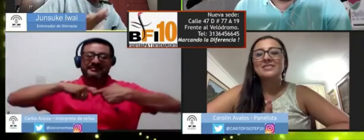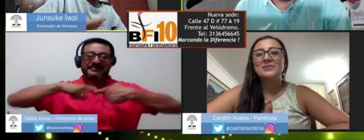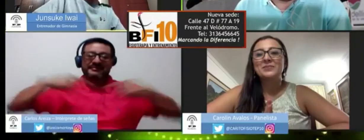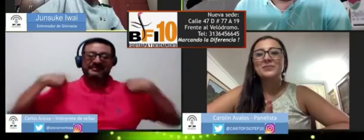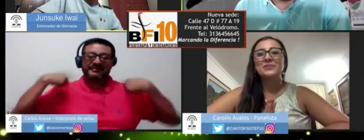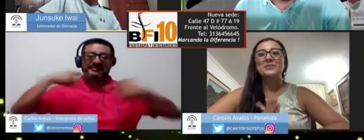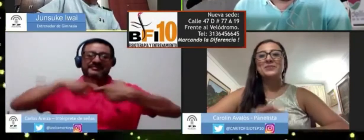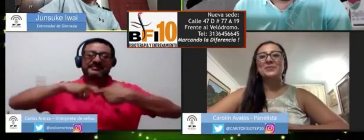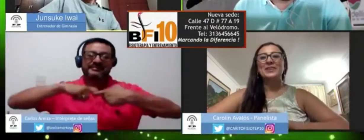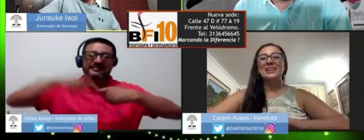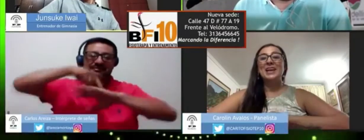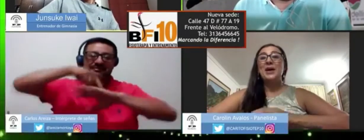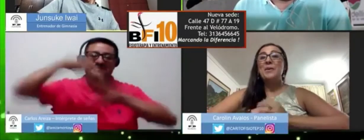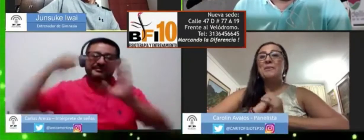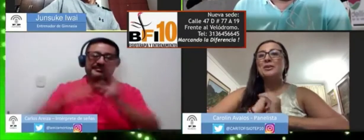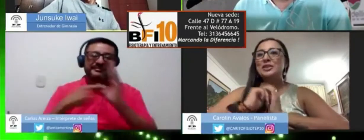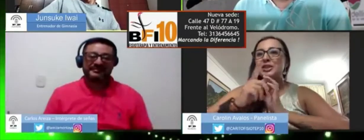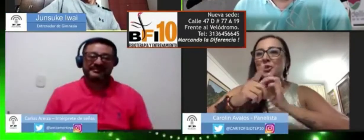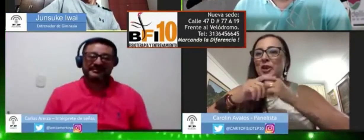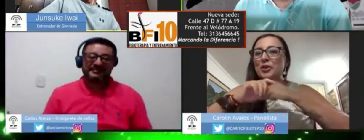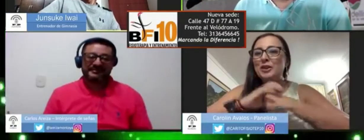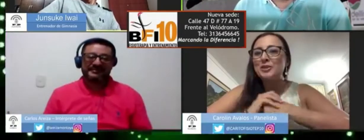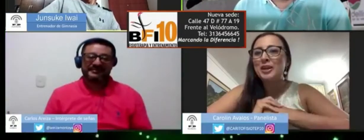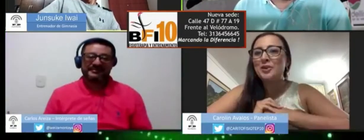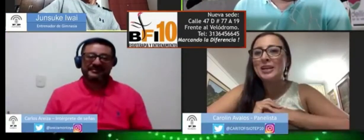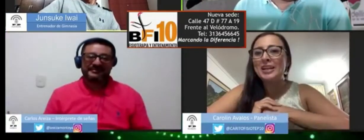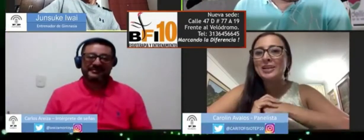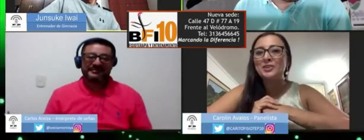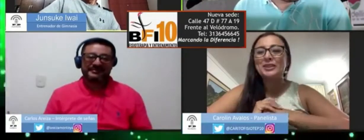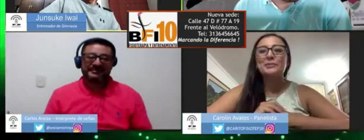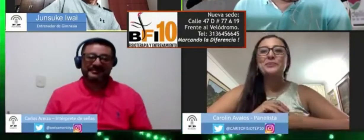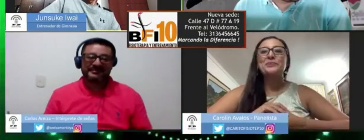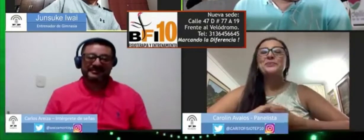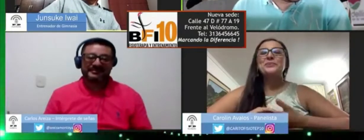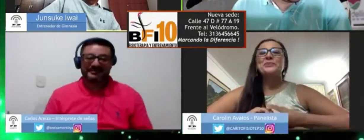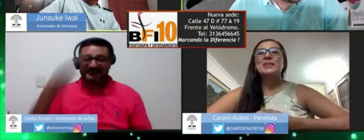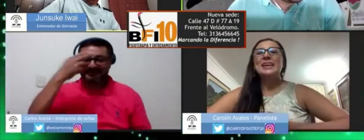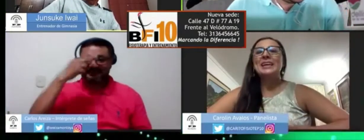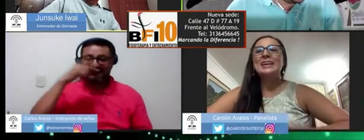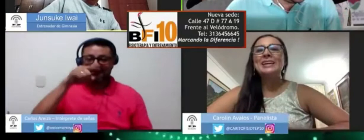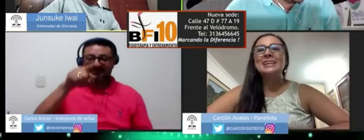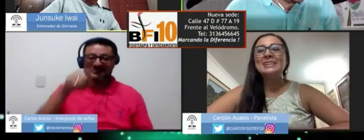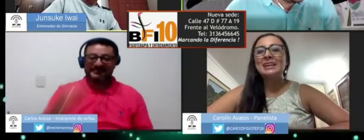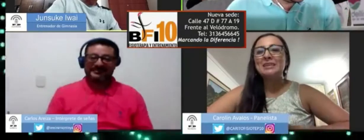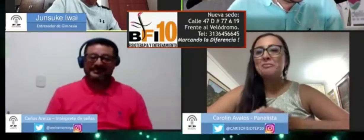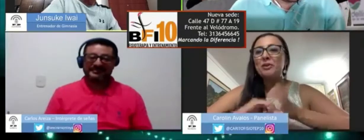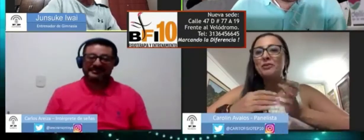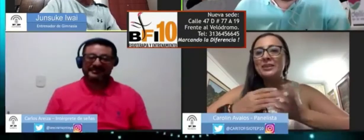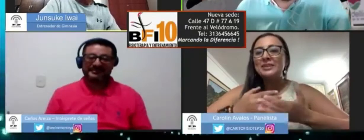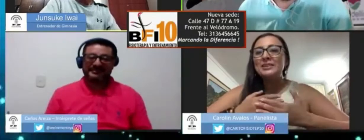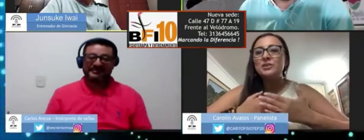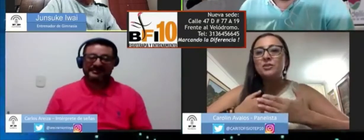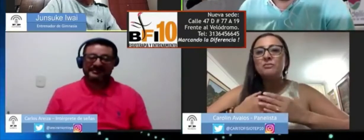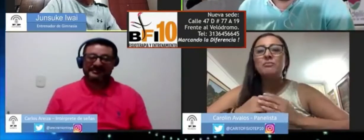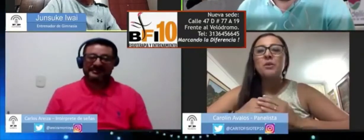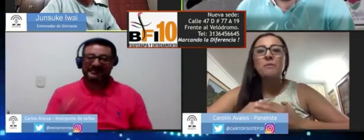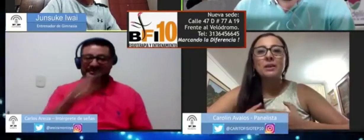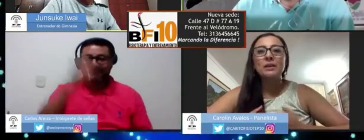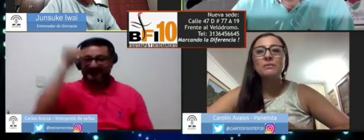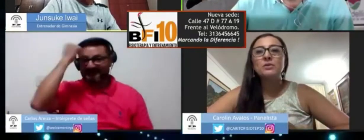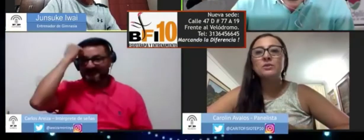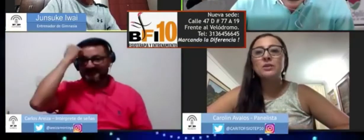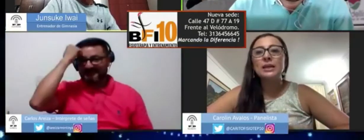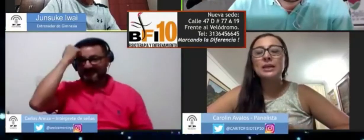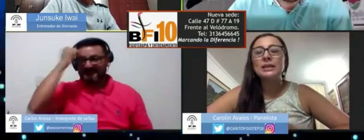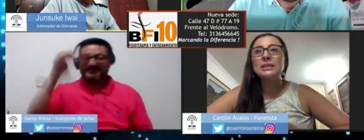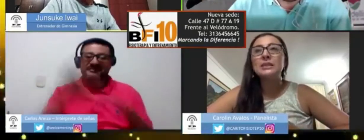español. Pero Checho, le voy a contar una anécdota. El profe y yo